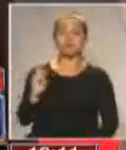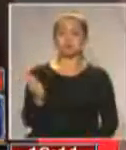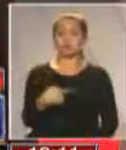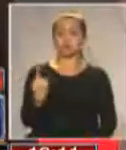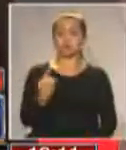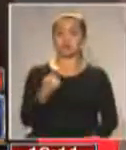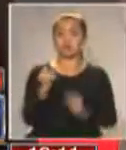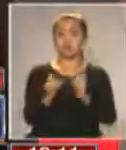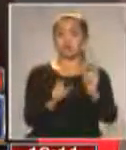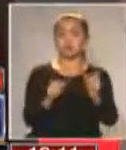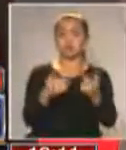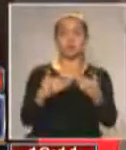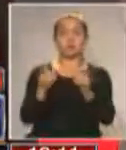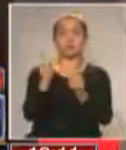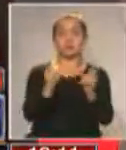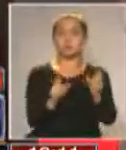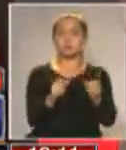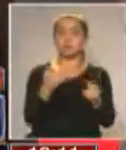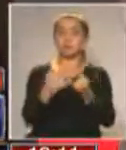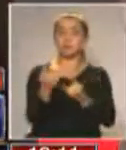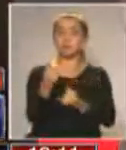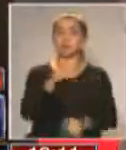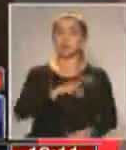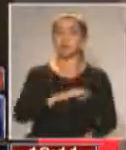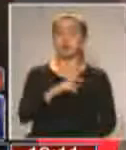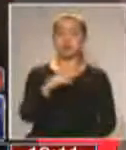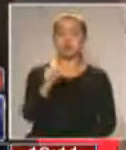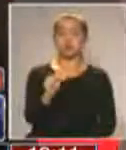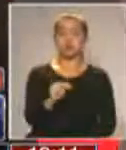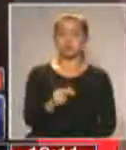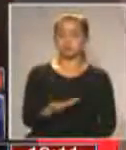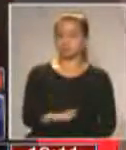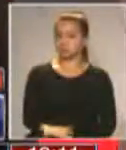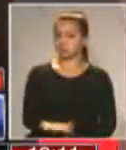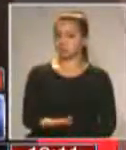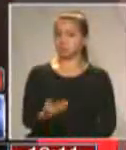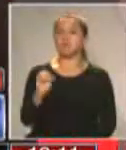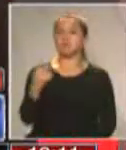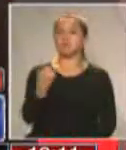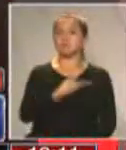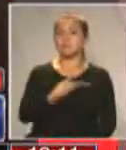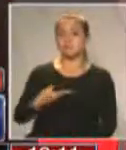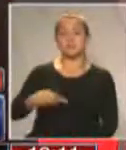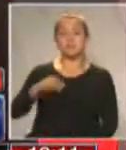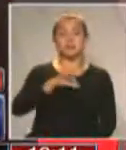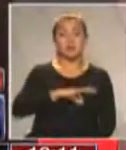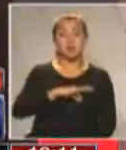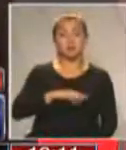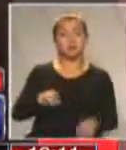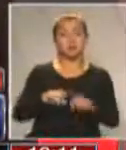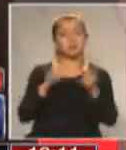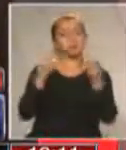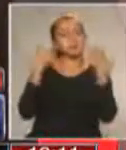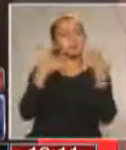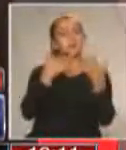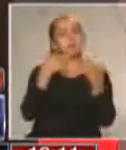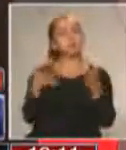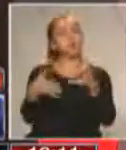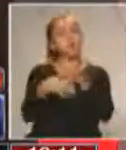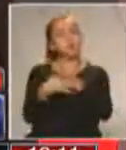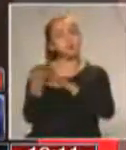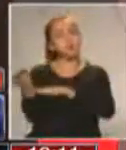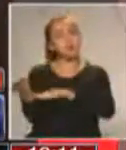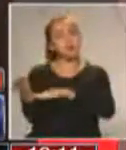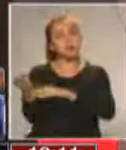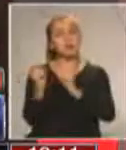misma circunstancia que estaba su sociedad, ni tampoco la reunión con el vicepresidente del banco, que también llama la atención de por qué se reúne con él